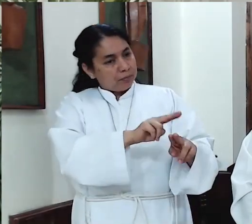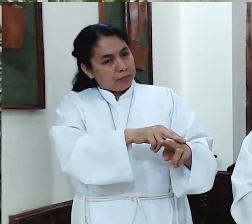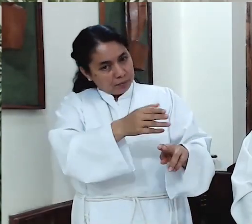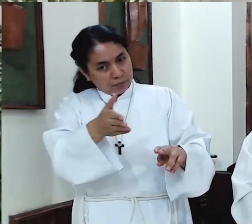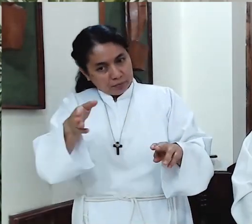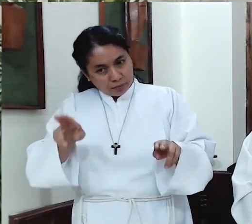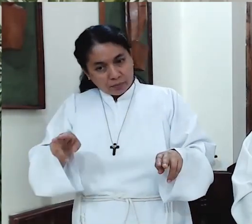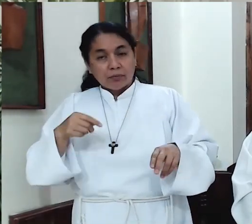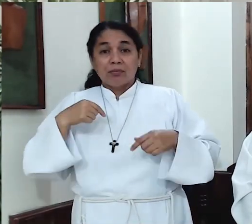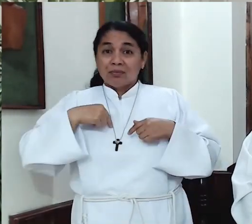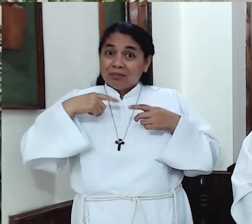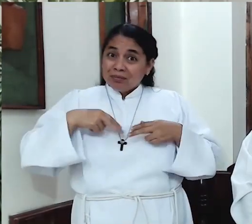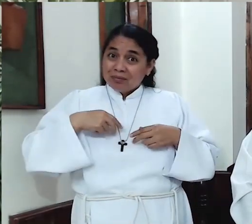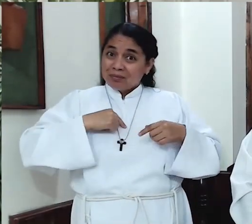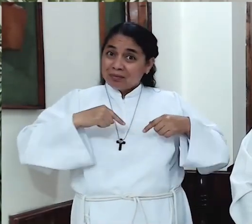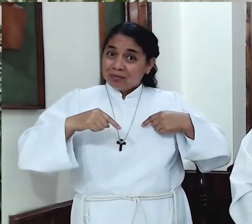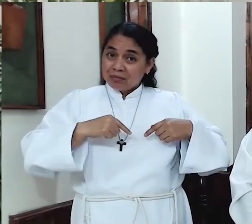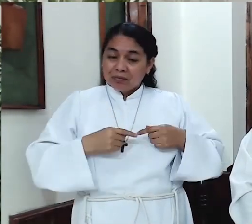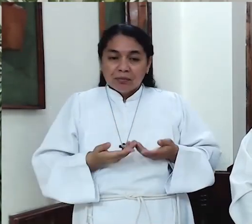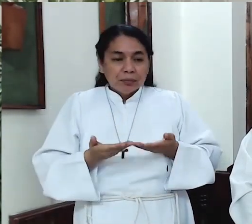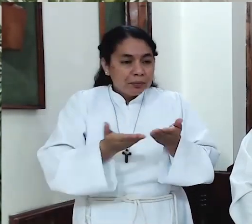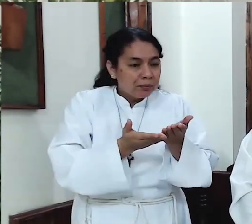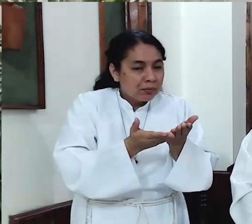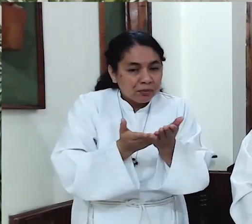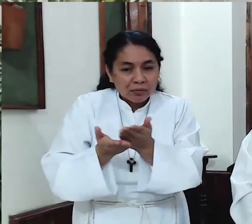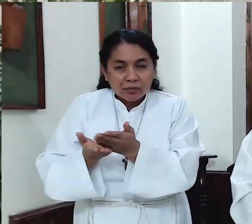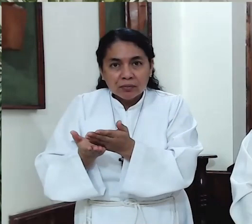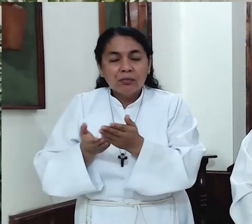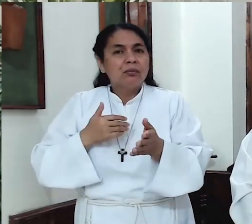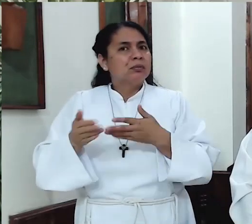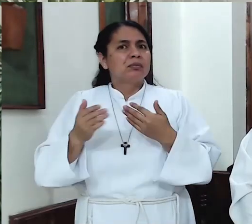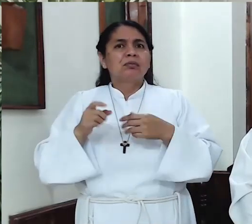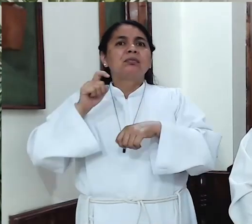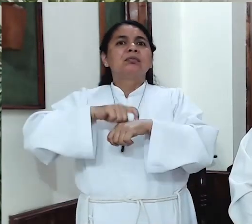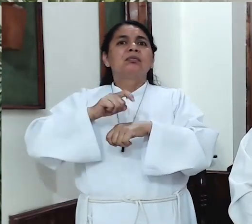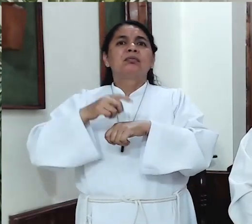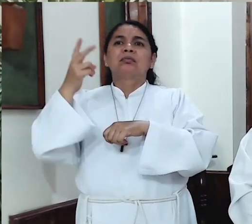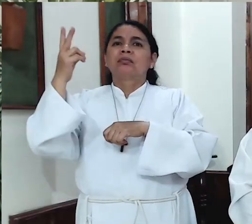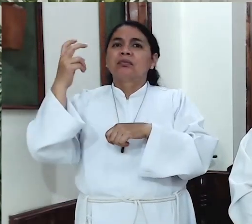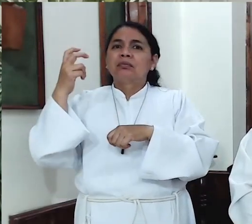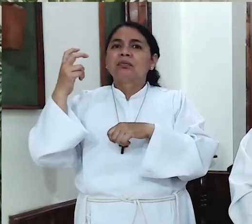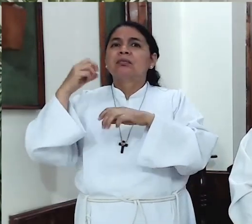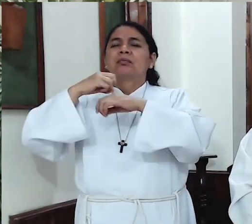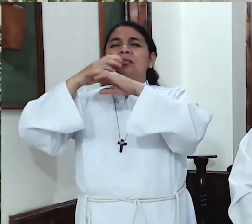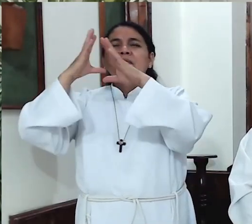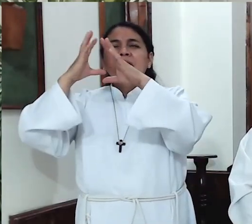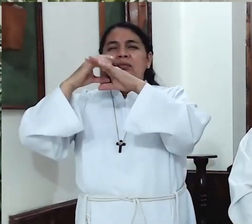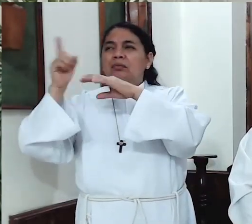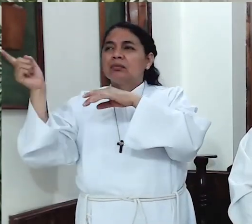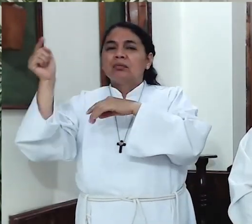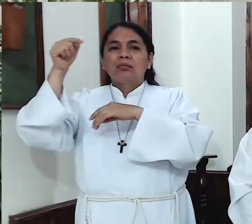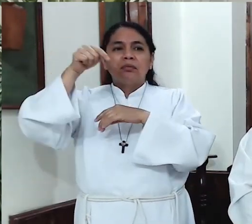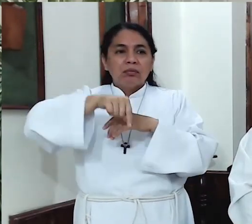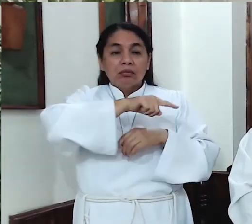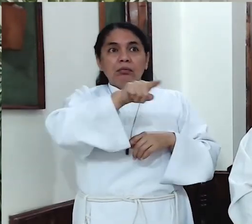servirá. Y si llega a medianoche o a la madrugada, y les encuentre en vela,